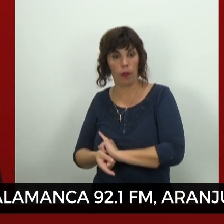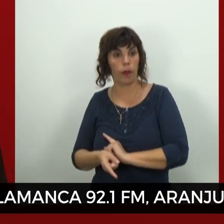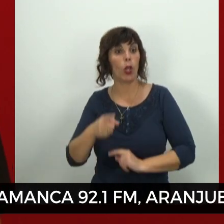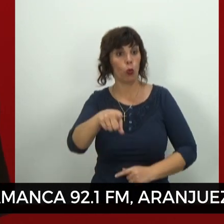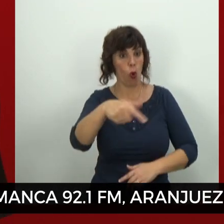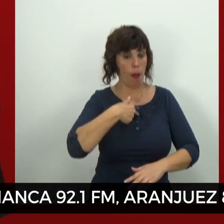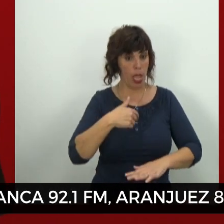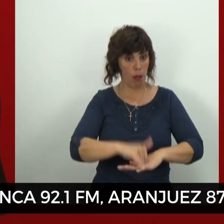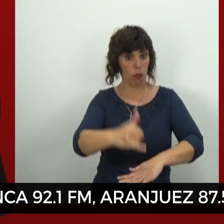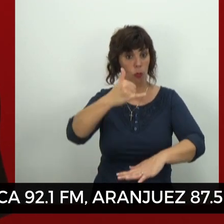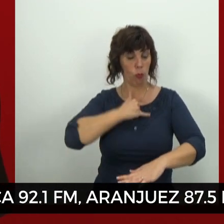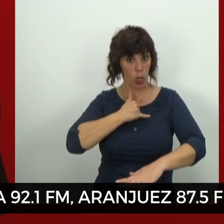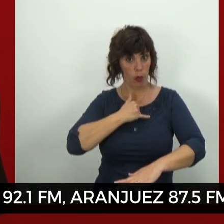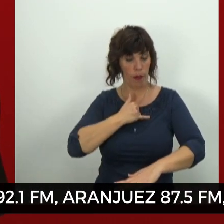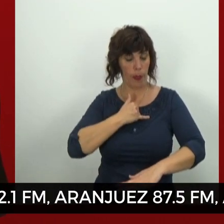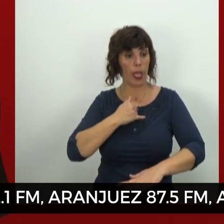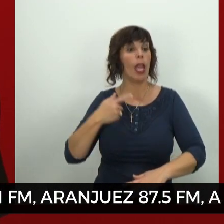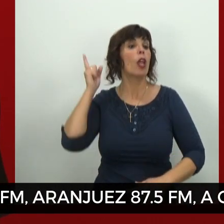Escríbeme al